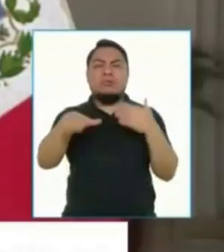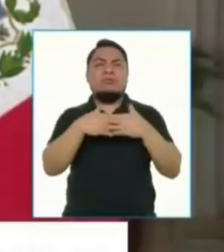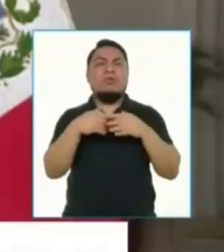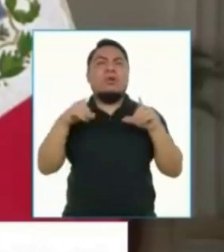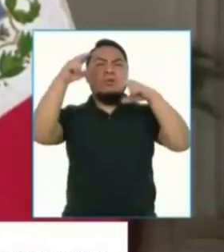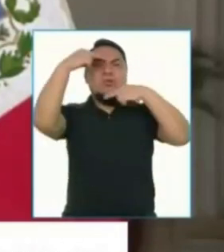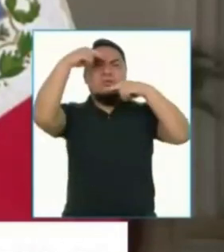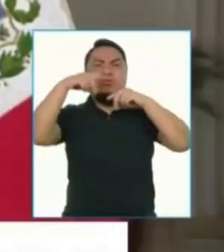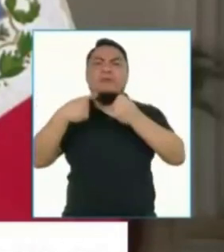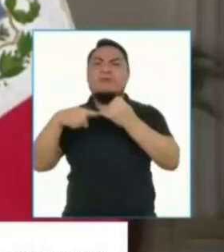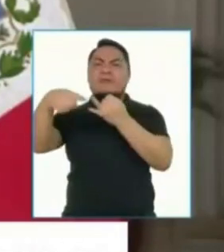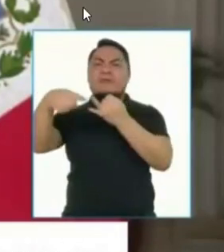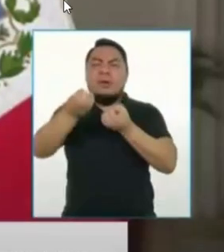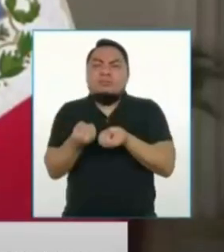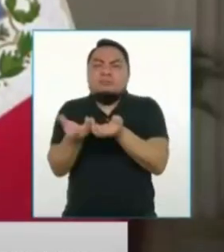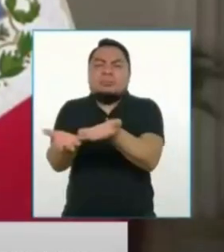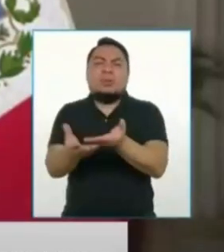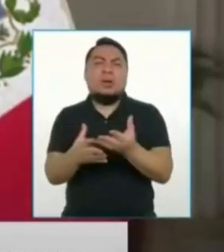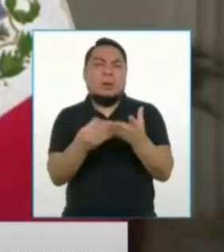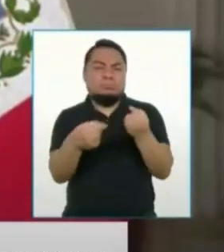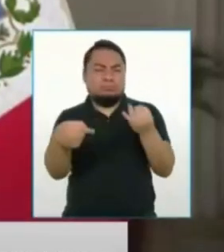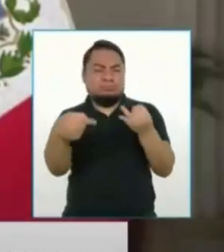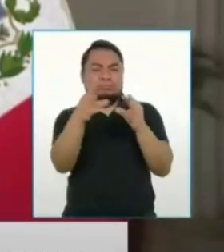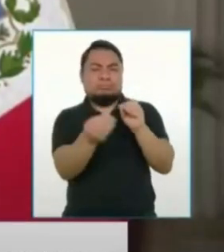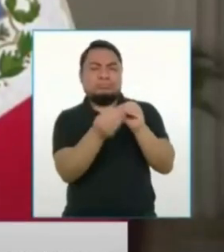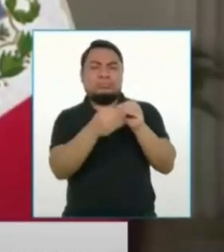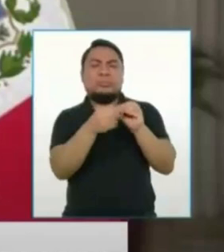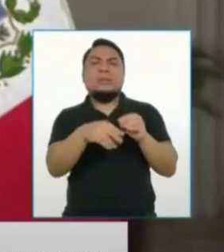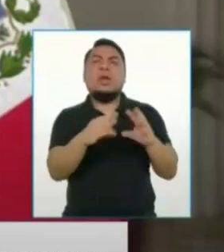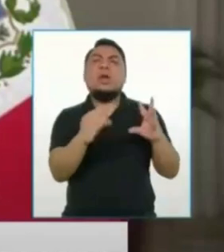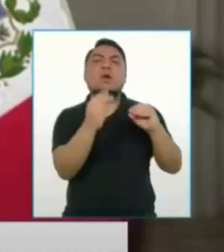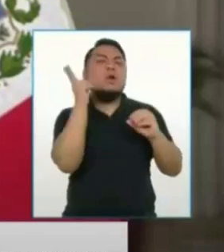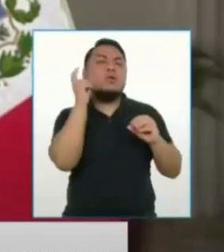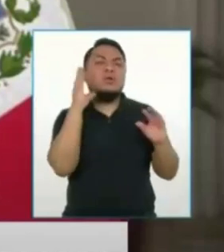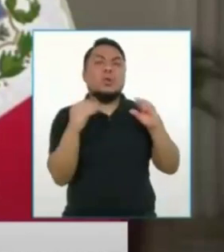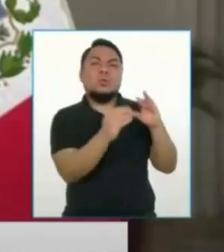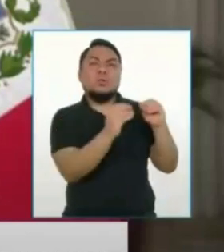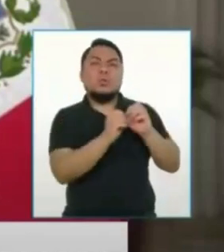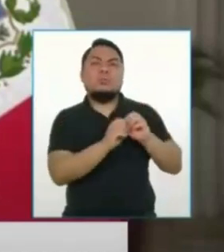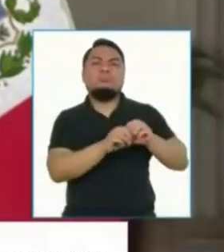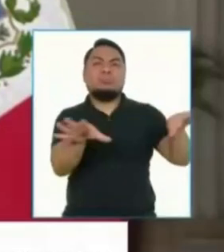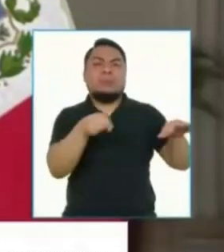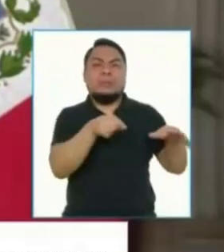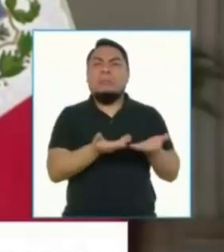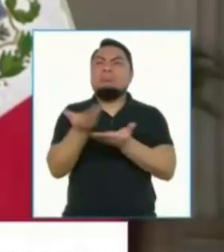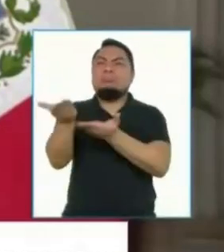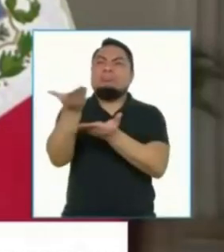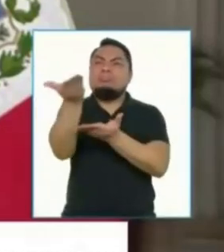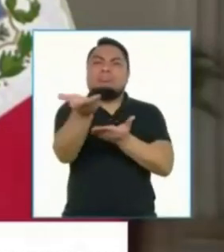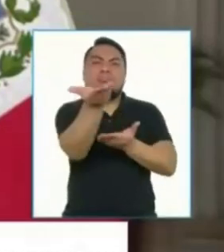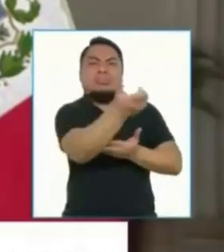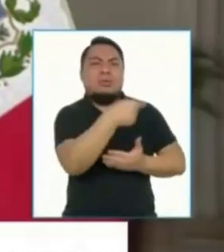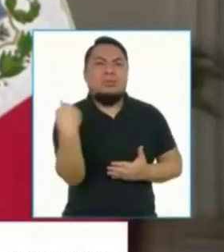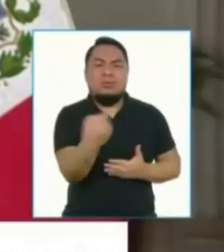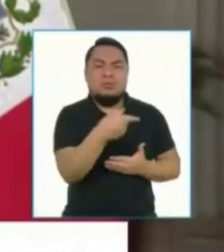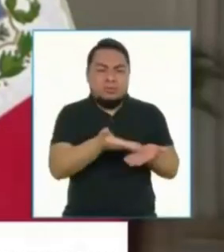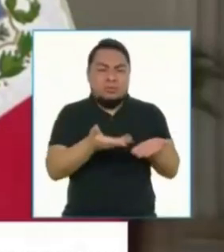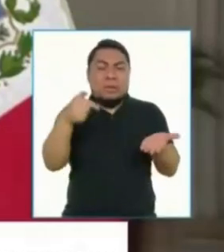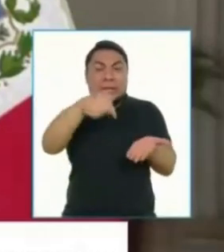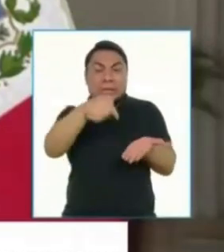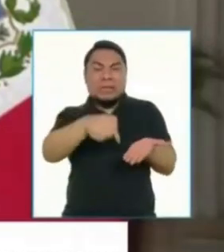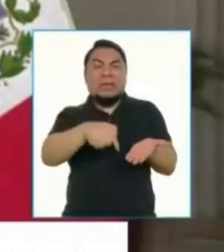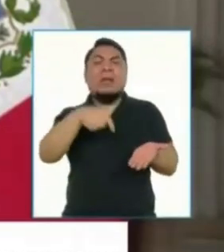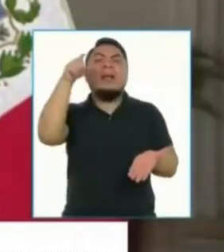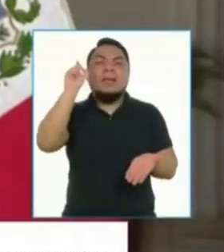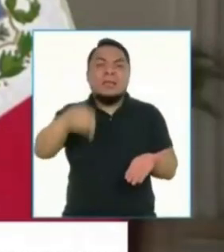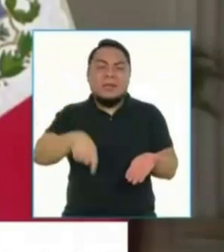suceder. Entonces, lo que va a suceder finalmente es de que Vizcarra sí se va a presentar, pero yo le anticipo de que esto no